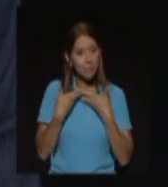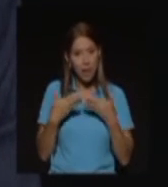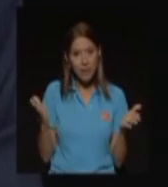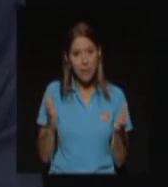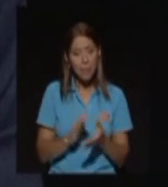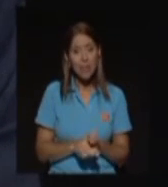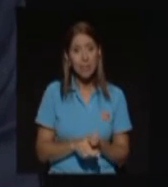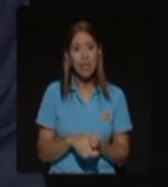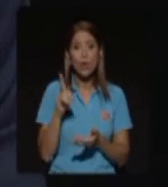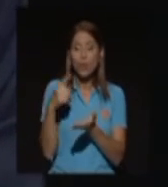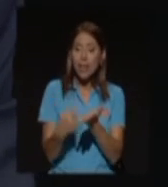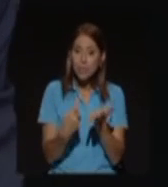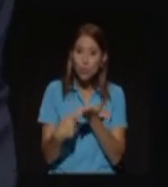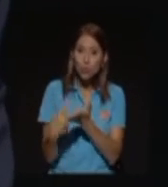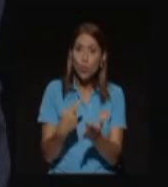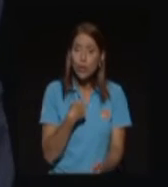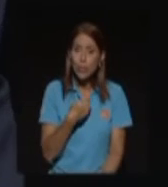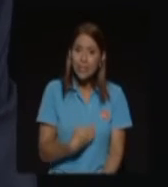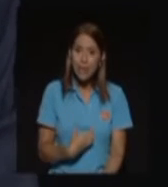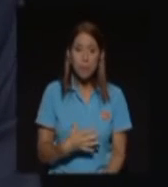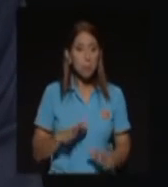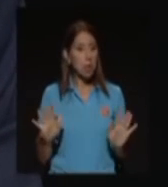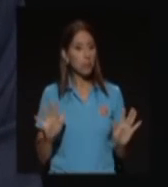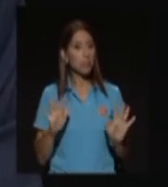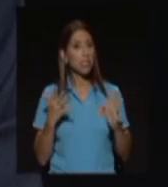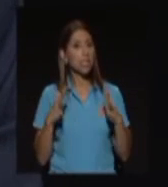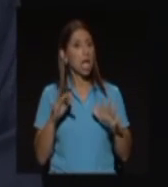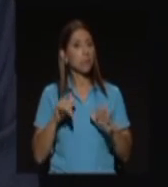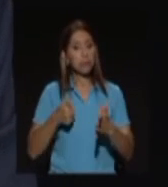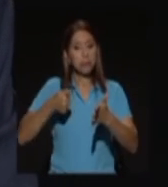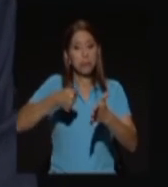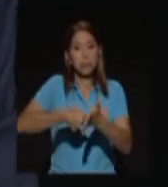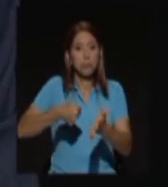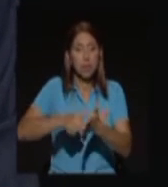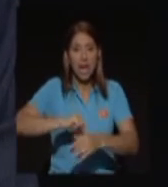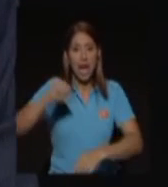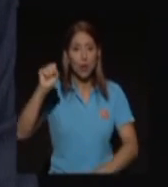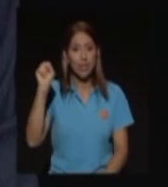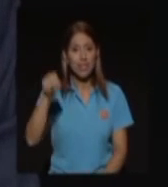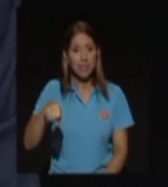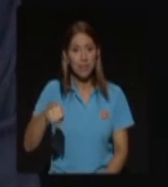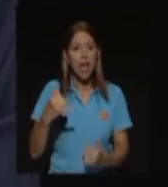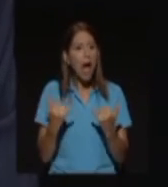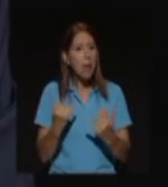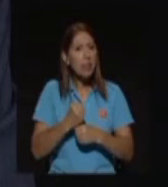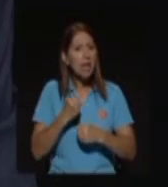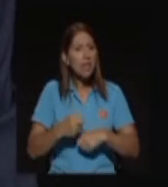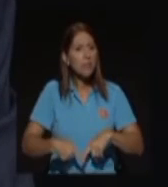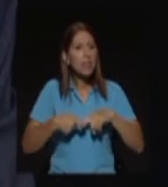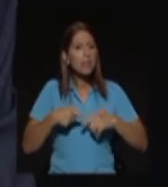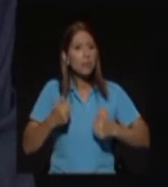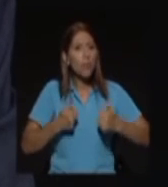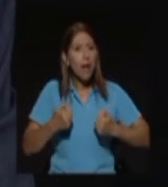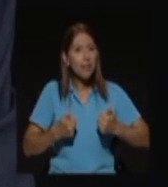abiertamente, que era, bueno, ya hicimos el referéndum, ganó el sí, ahora ¿cuáles son las tareas pendientes? Lo que ocurrió